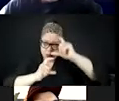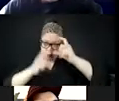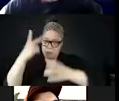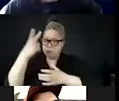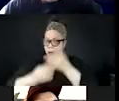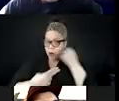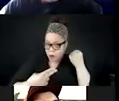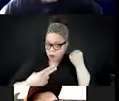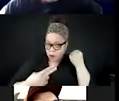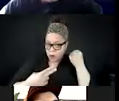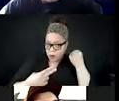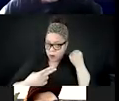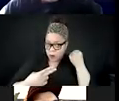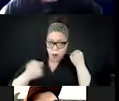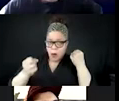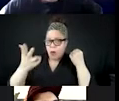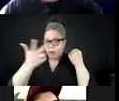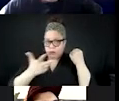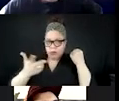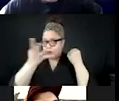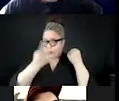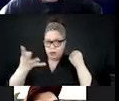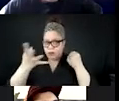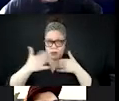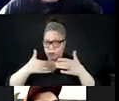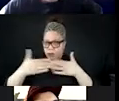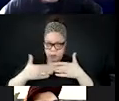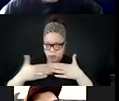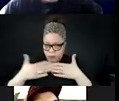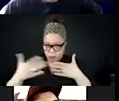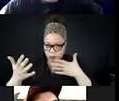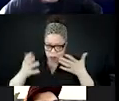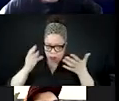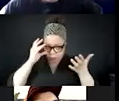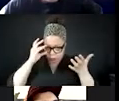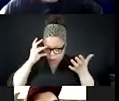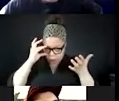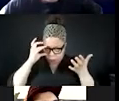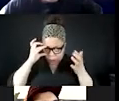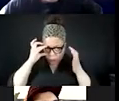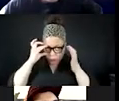hasta que hay detrás de